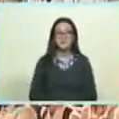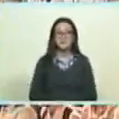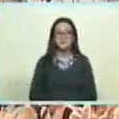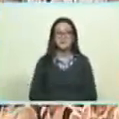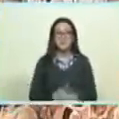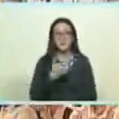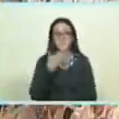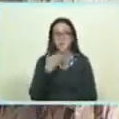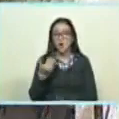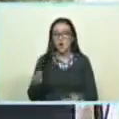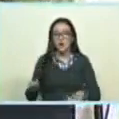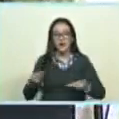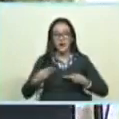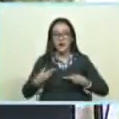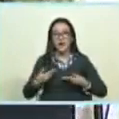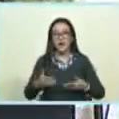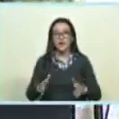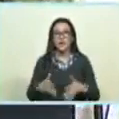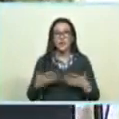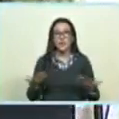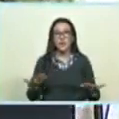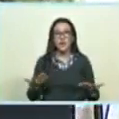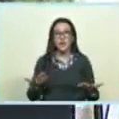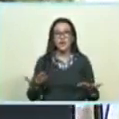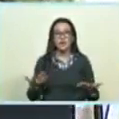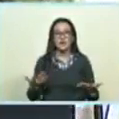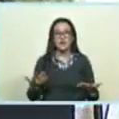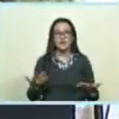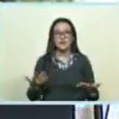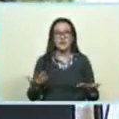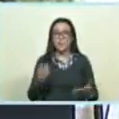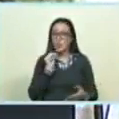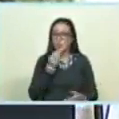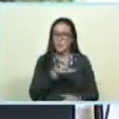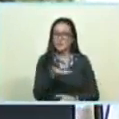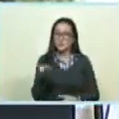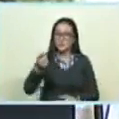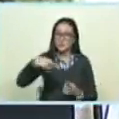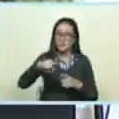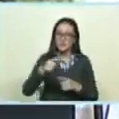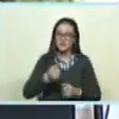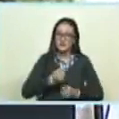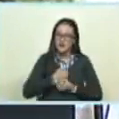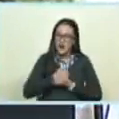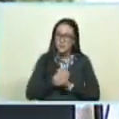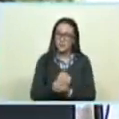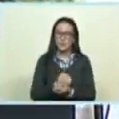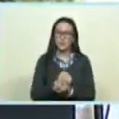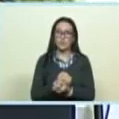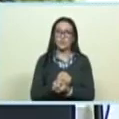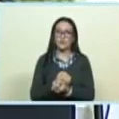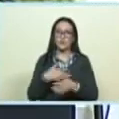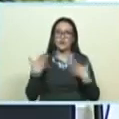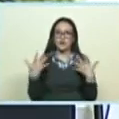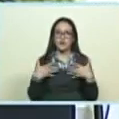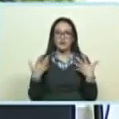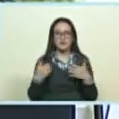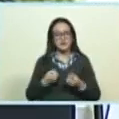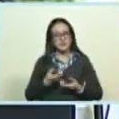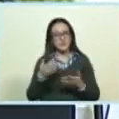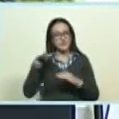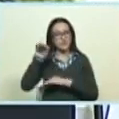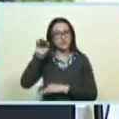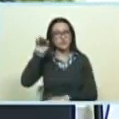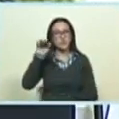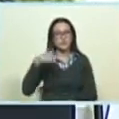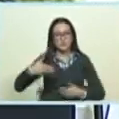El mejor regalo que se puede recibir en esta vida es tener una juventud como ustedes, llena de amor, de pasión, de alegría, de ganas de